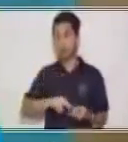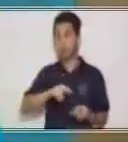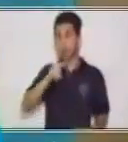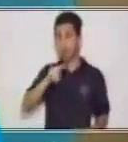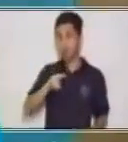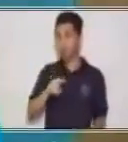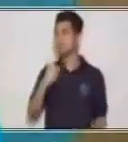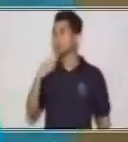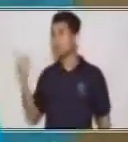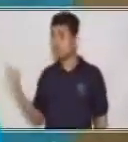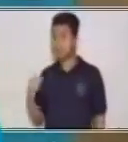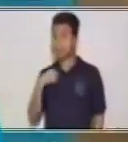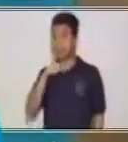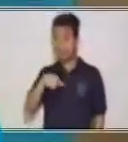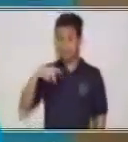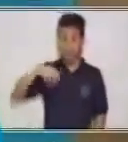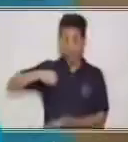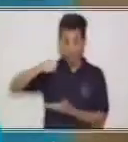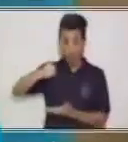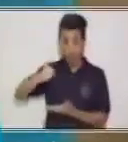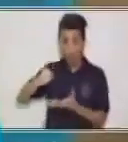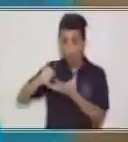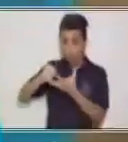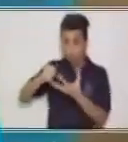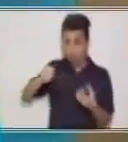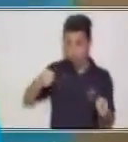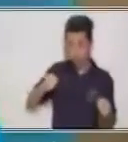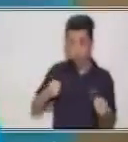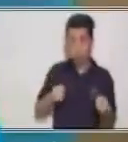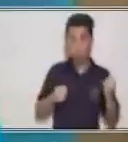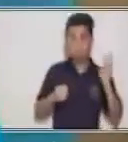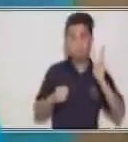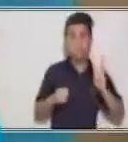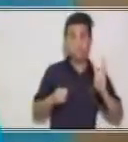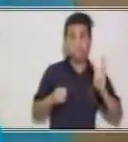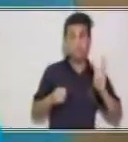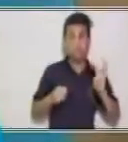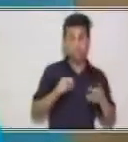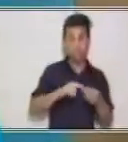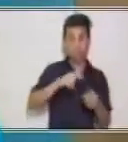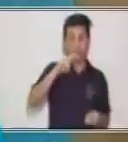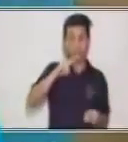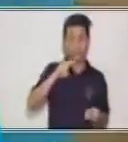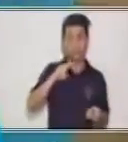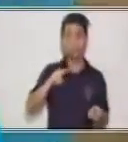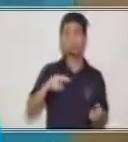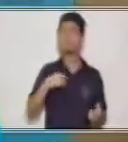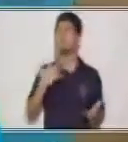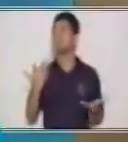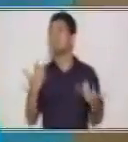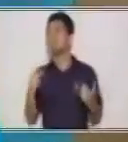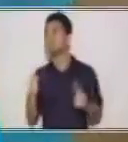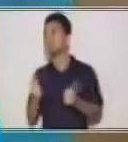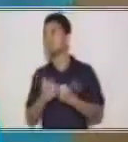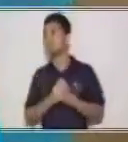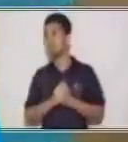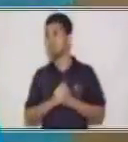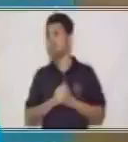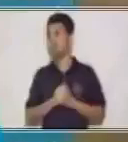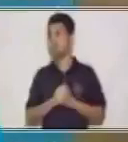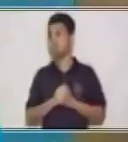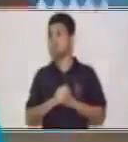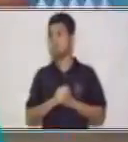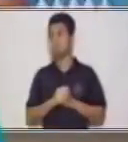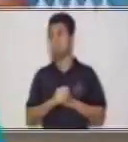ahí que utilicé 3 botellas. ¿Qué operación matemática tendría que hacer